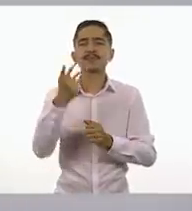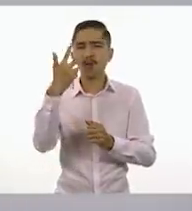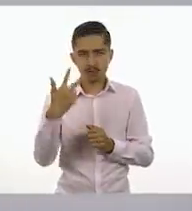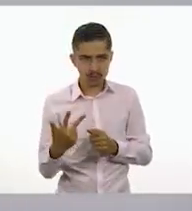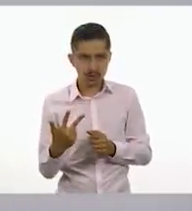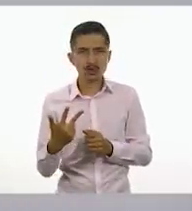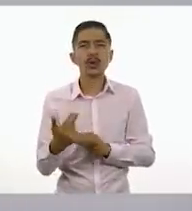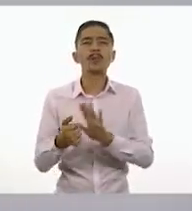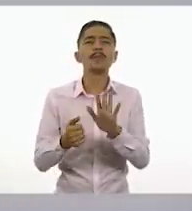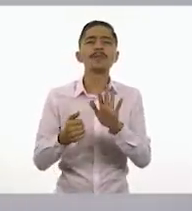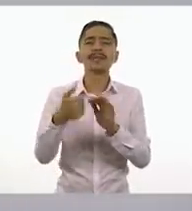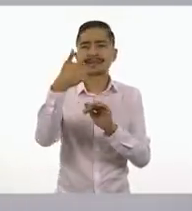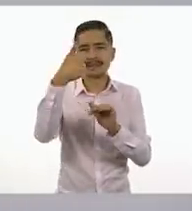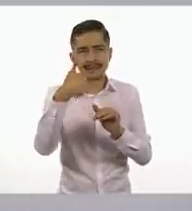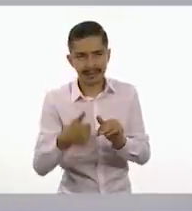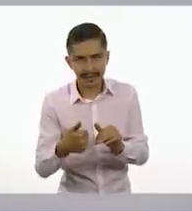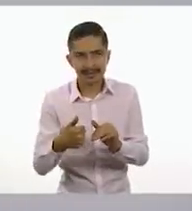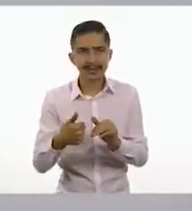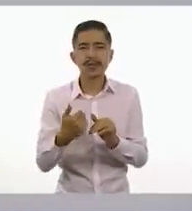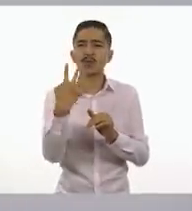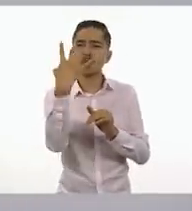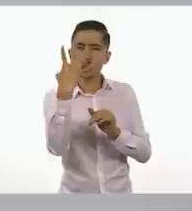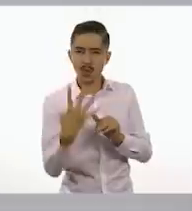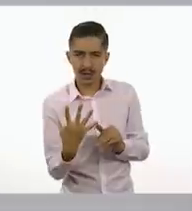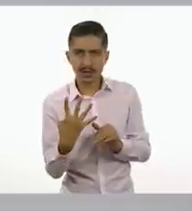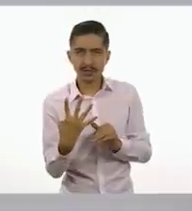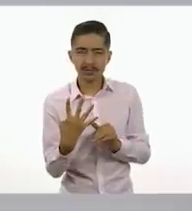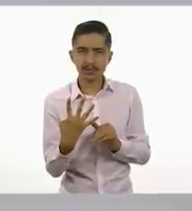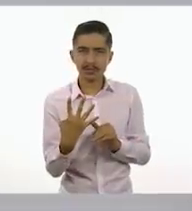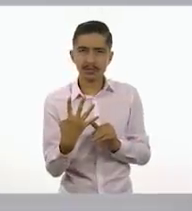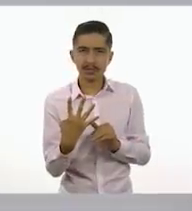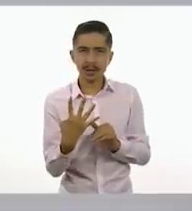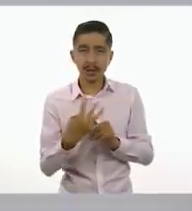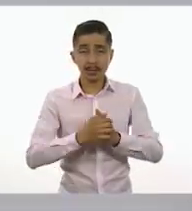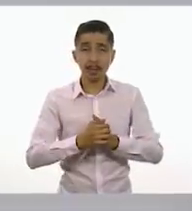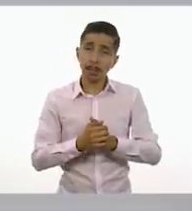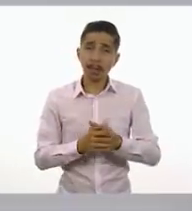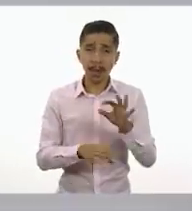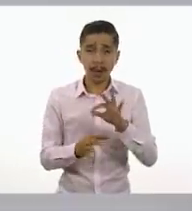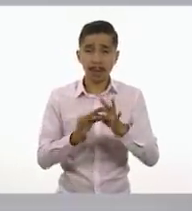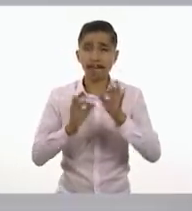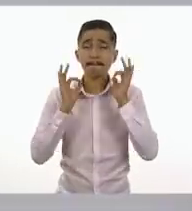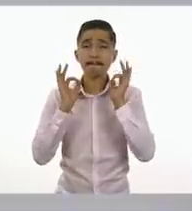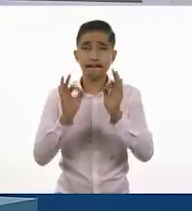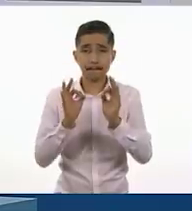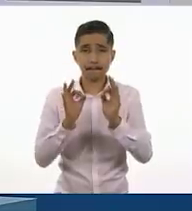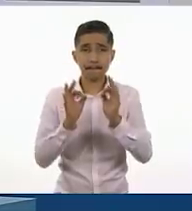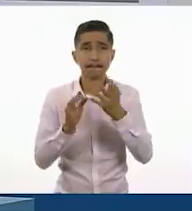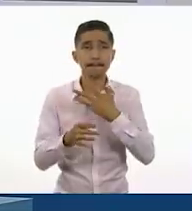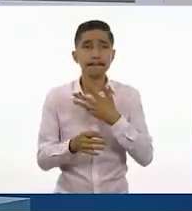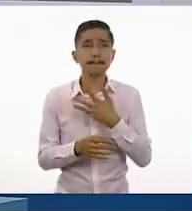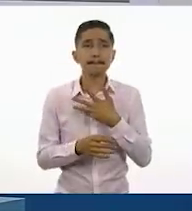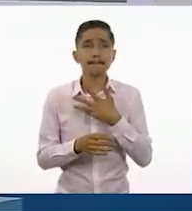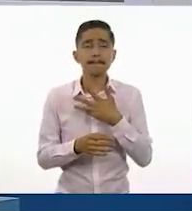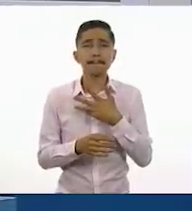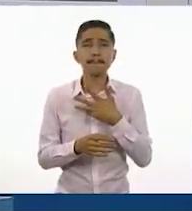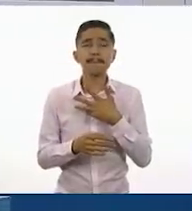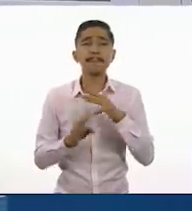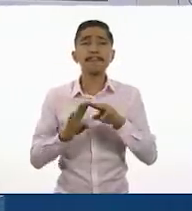la suma. 8, 6, 4. Y entonces ya tenemos que